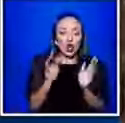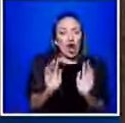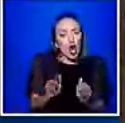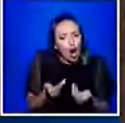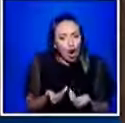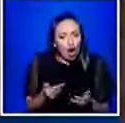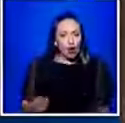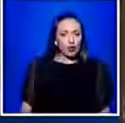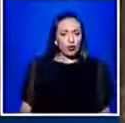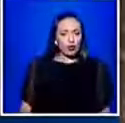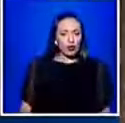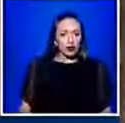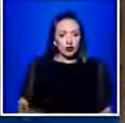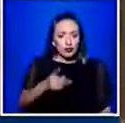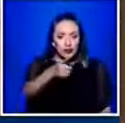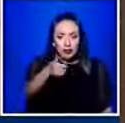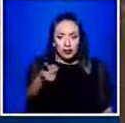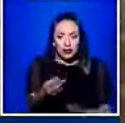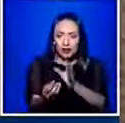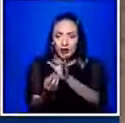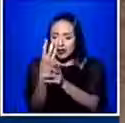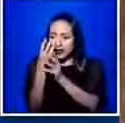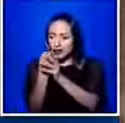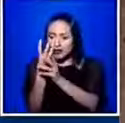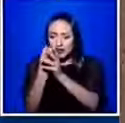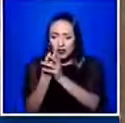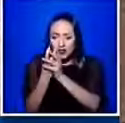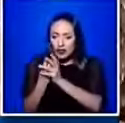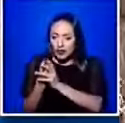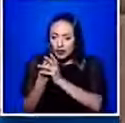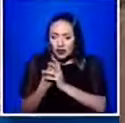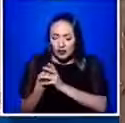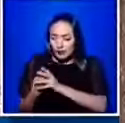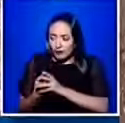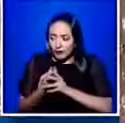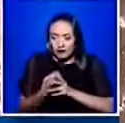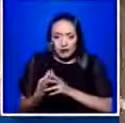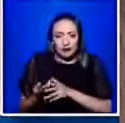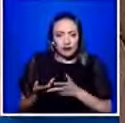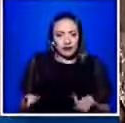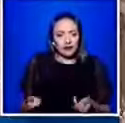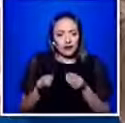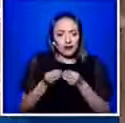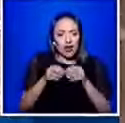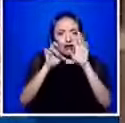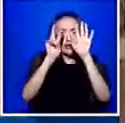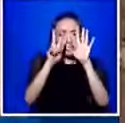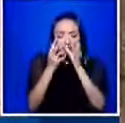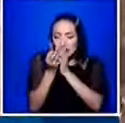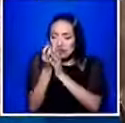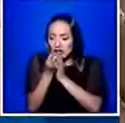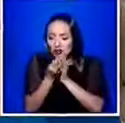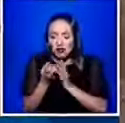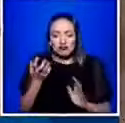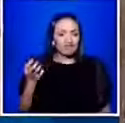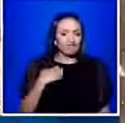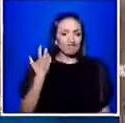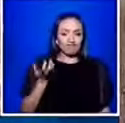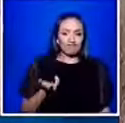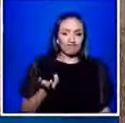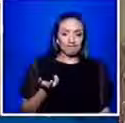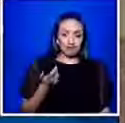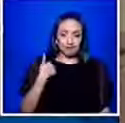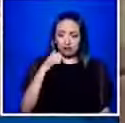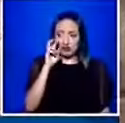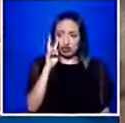posible? Miren que cómo brota el agua, qué manera de salir el agua y de desperdiciarse el agua. Pero es indigna realmente, de verdad que indigna, porque nosotros